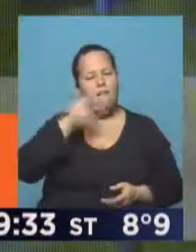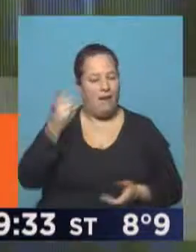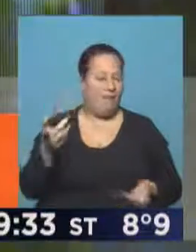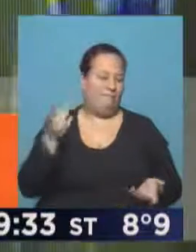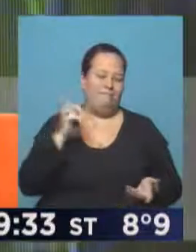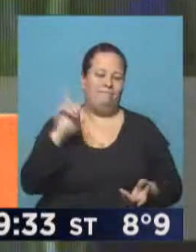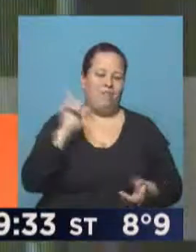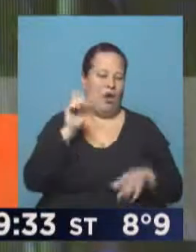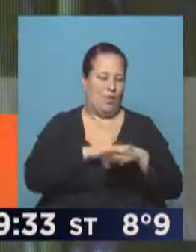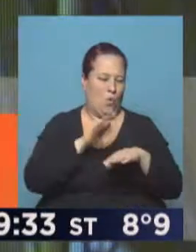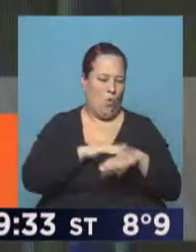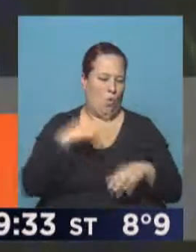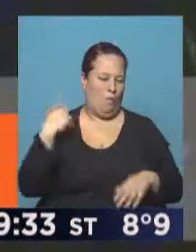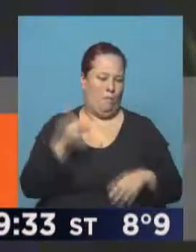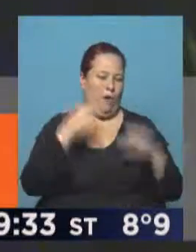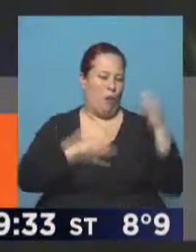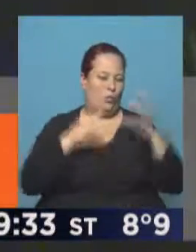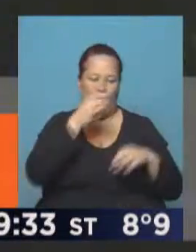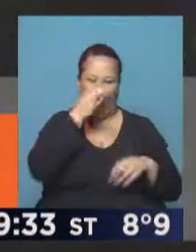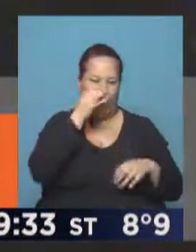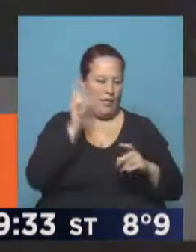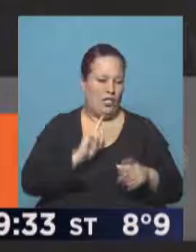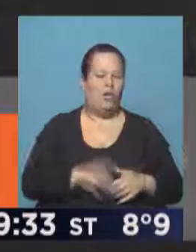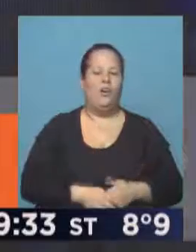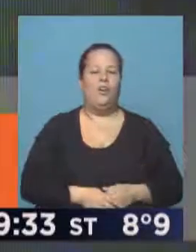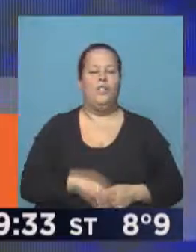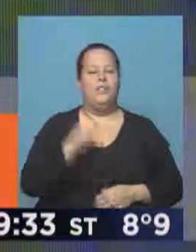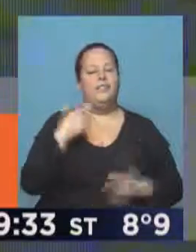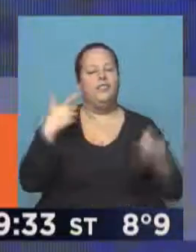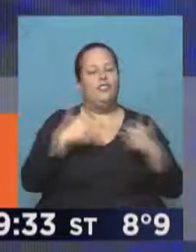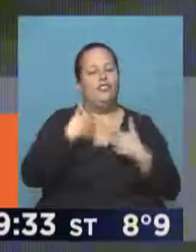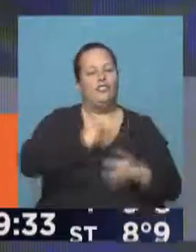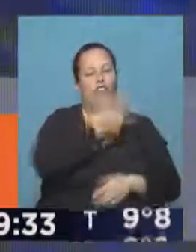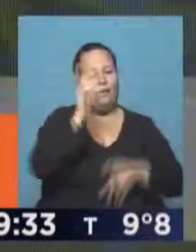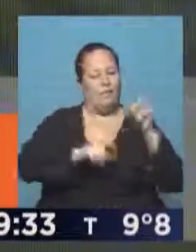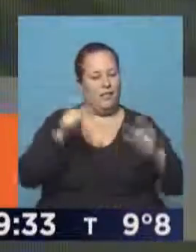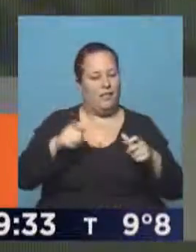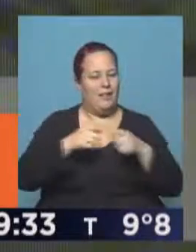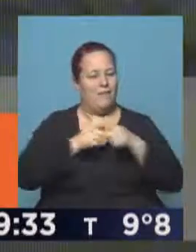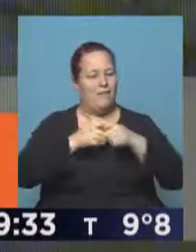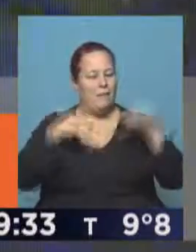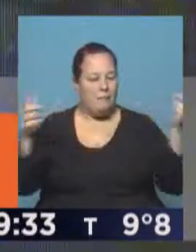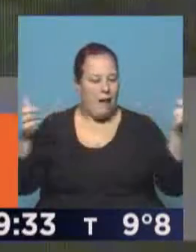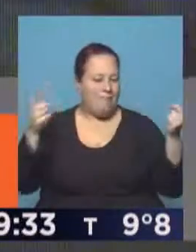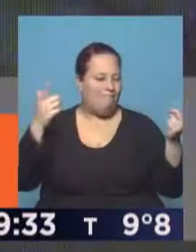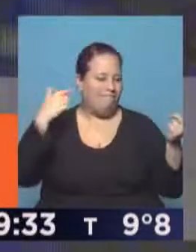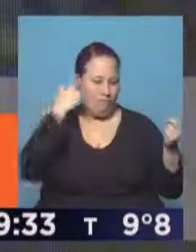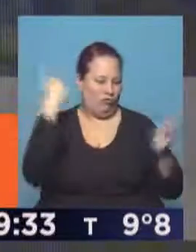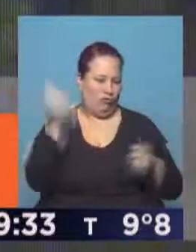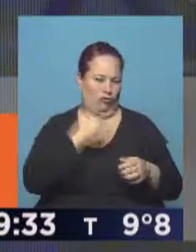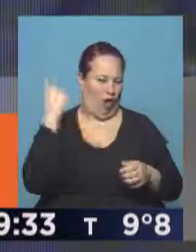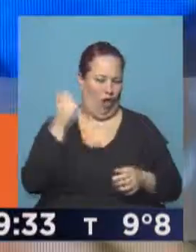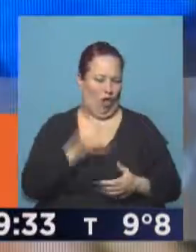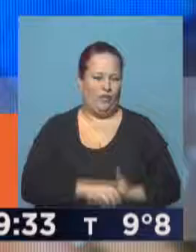obviamente no es responsabilidad de Justicia 2020, sino de una sociedad que ha crecido en un imaginario